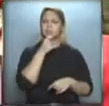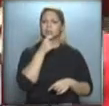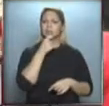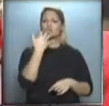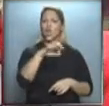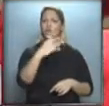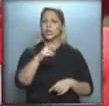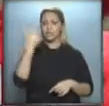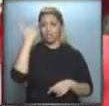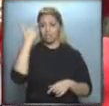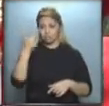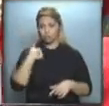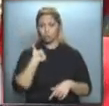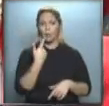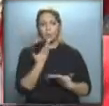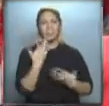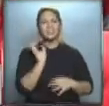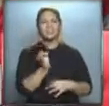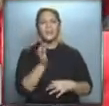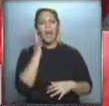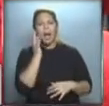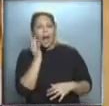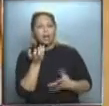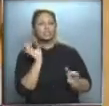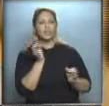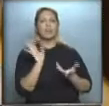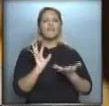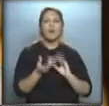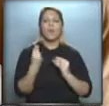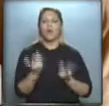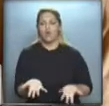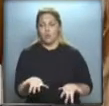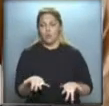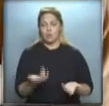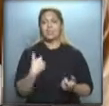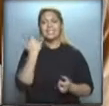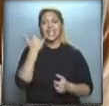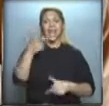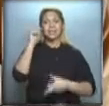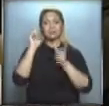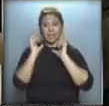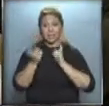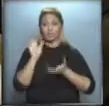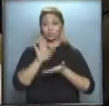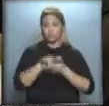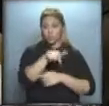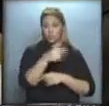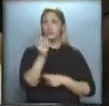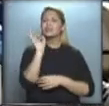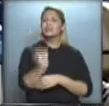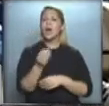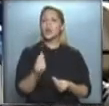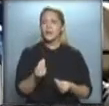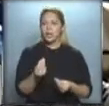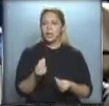es obligatorio a los 18 ya se tenga, digamos, que algo visto. Claro. O a tener la experiencia como para saber